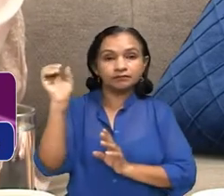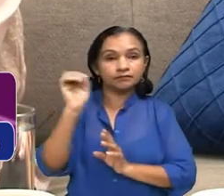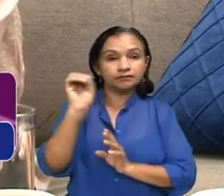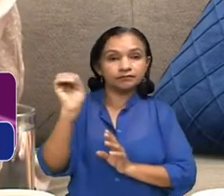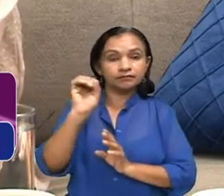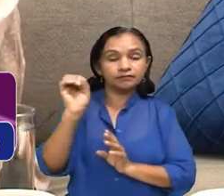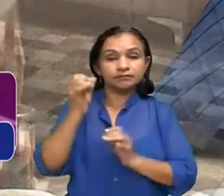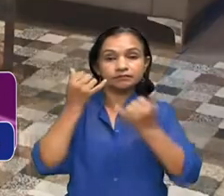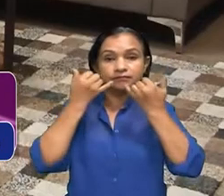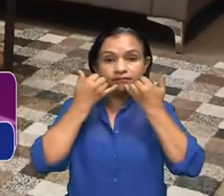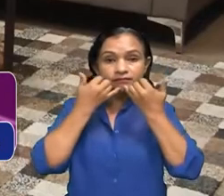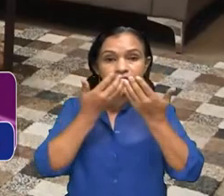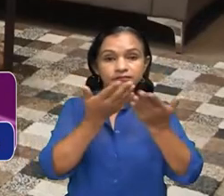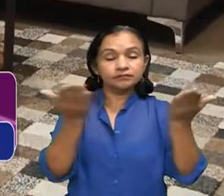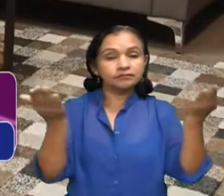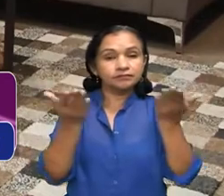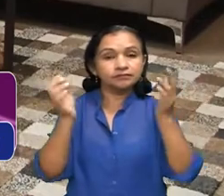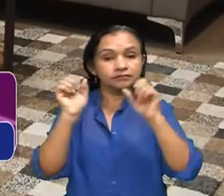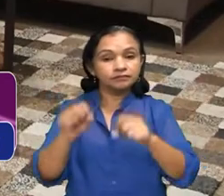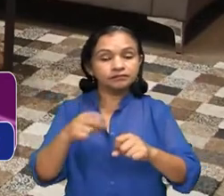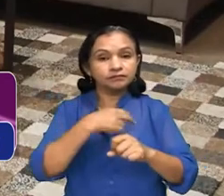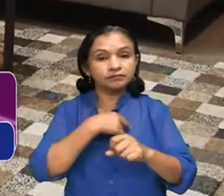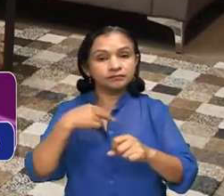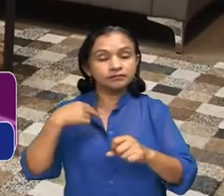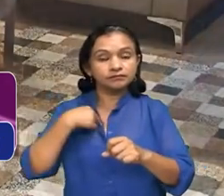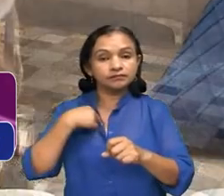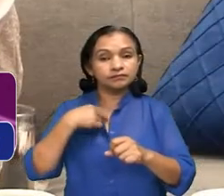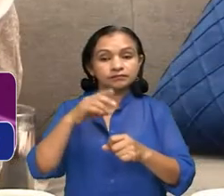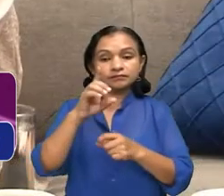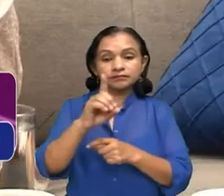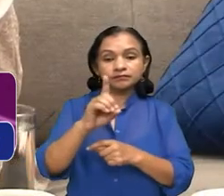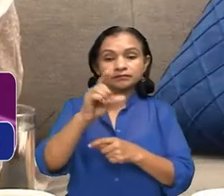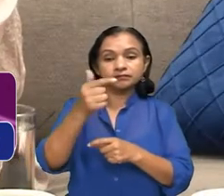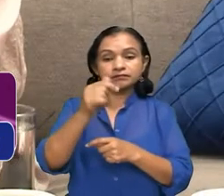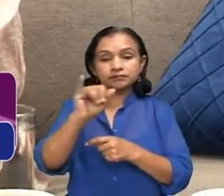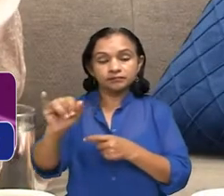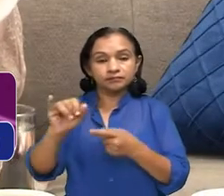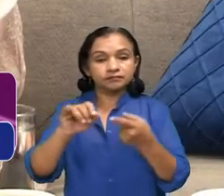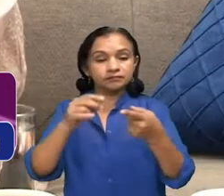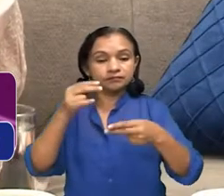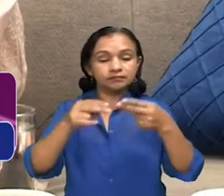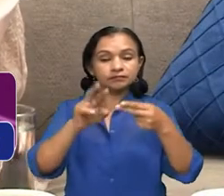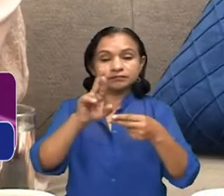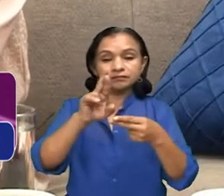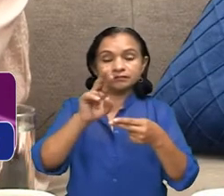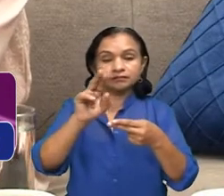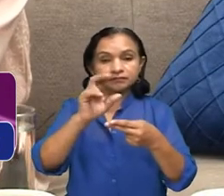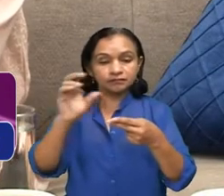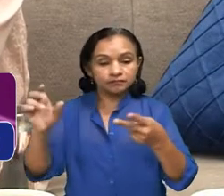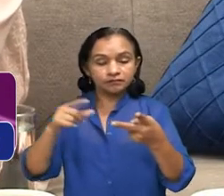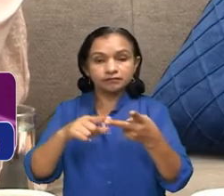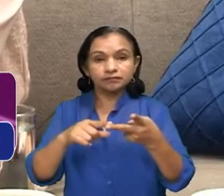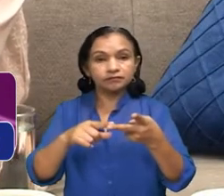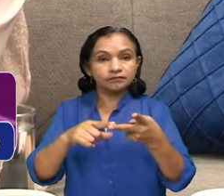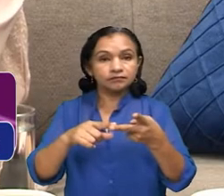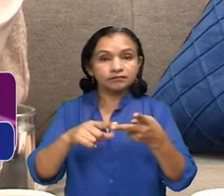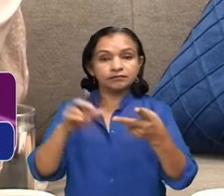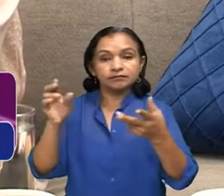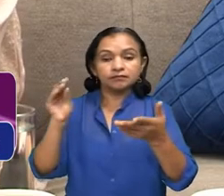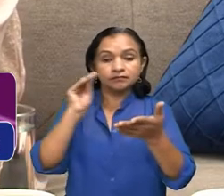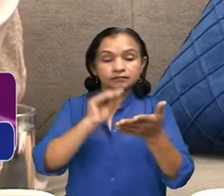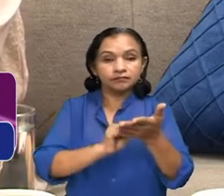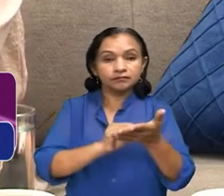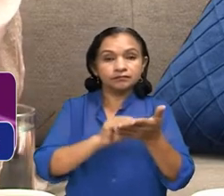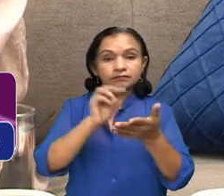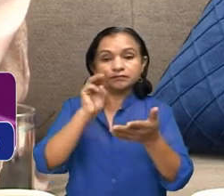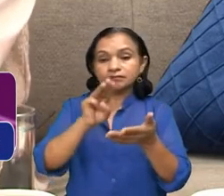esa información. ¿Cómo yo puedo hacer para ir a la DGI y sacar mi número RUC? ¿Cómo yo puedo hacer para sacar mi registro único, mi